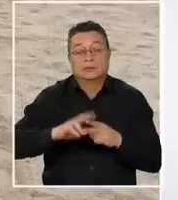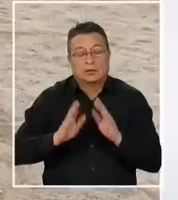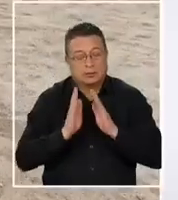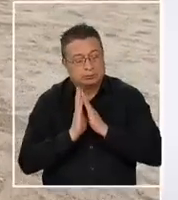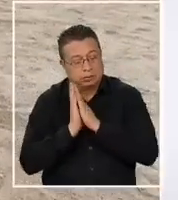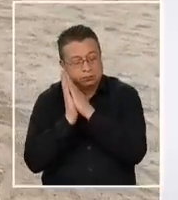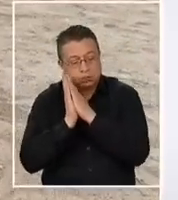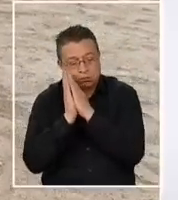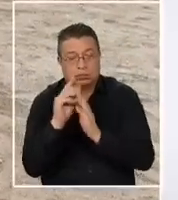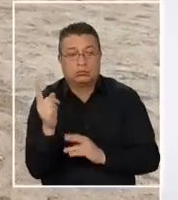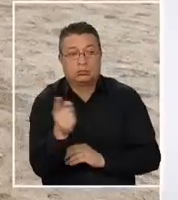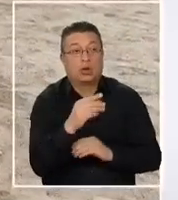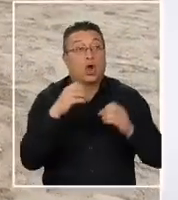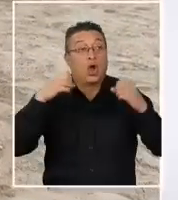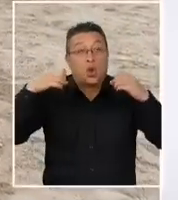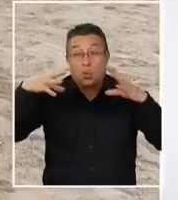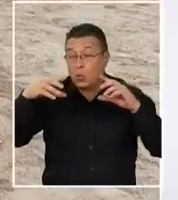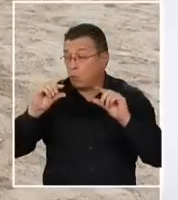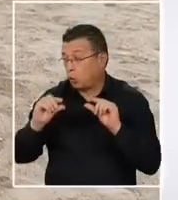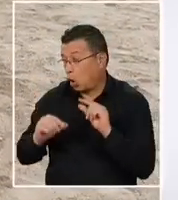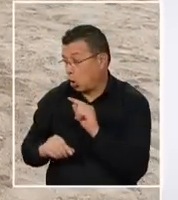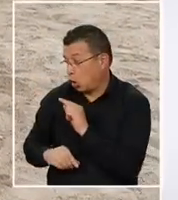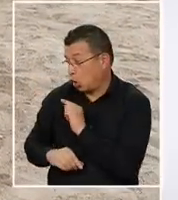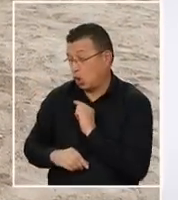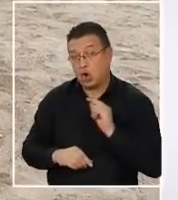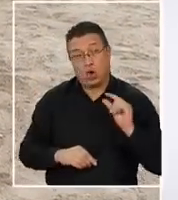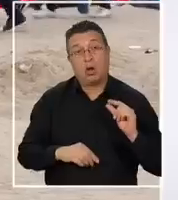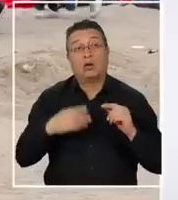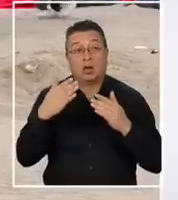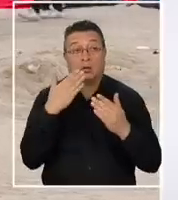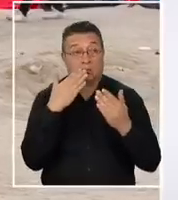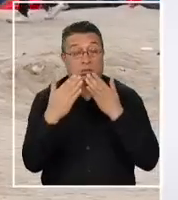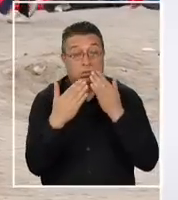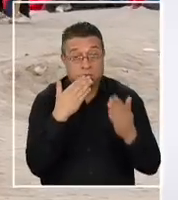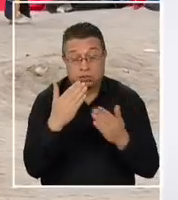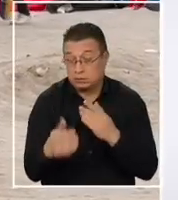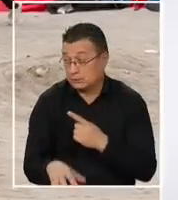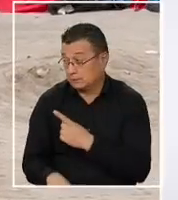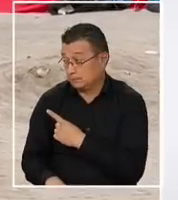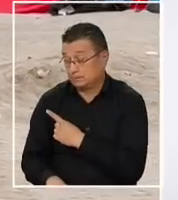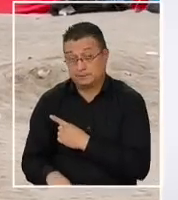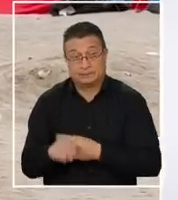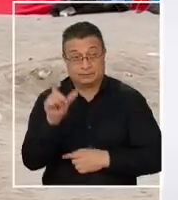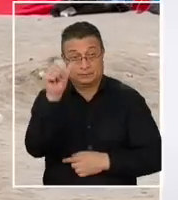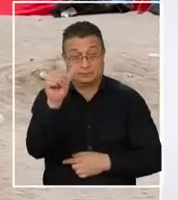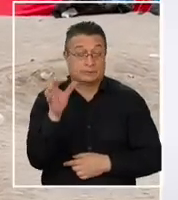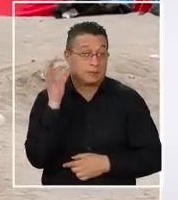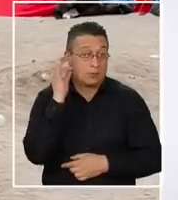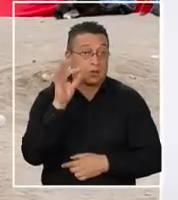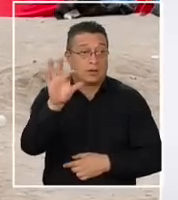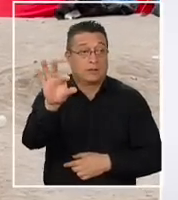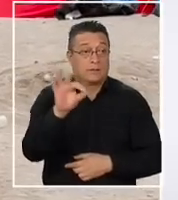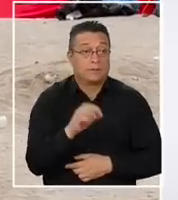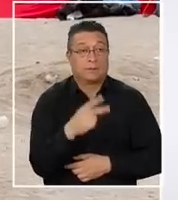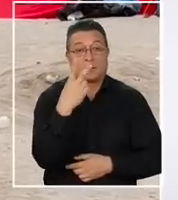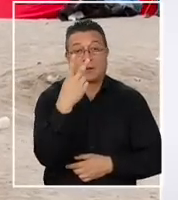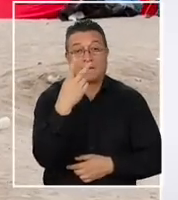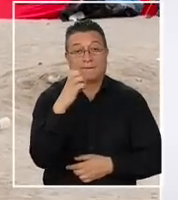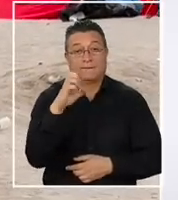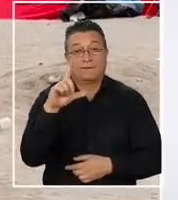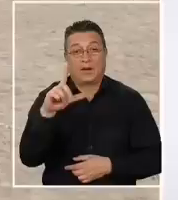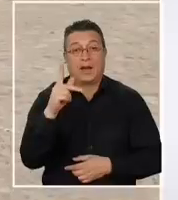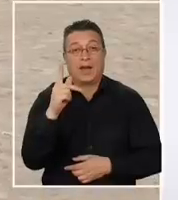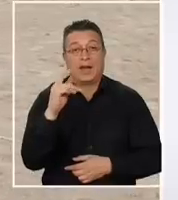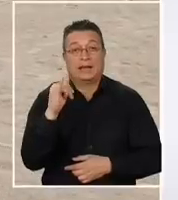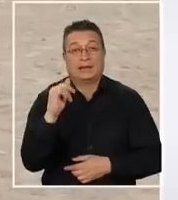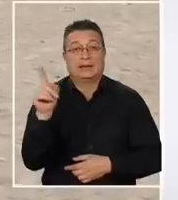dormir. Tenemos poca iluminación, pero hemos conversado con Belkis, que es una de las migrantes venezolanas que está acá